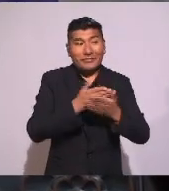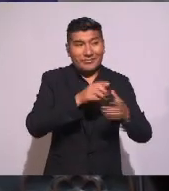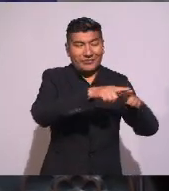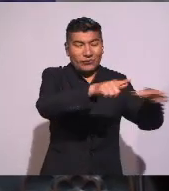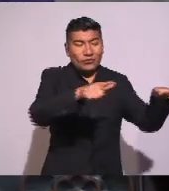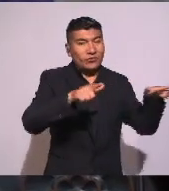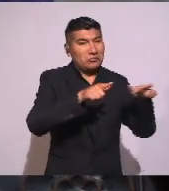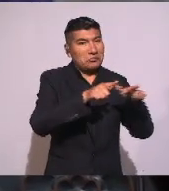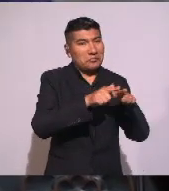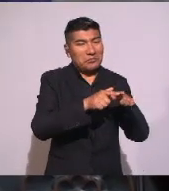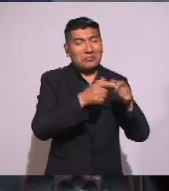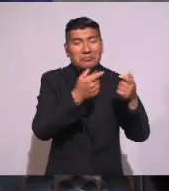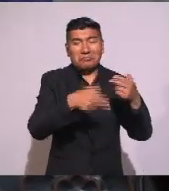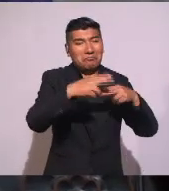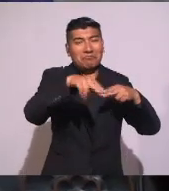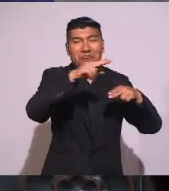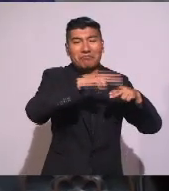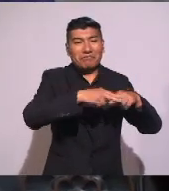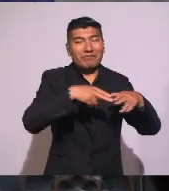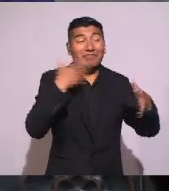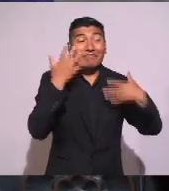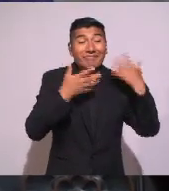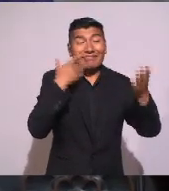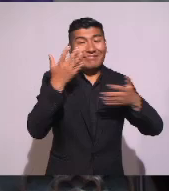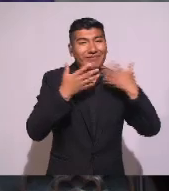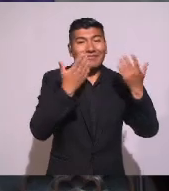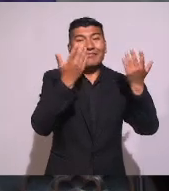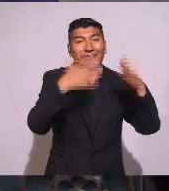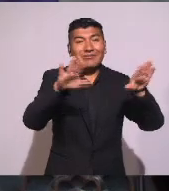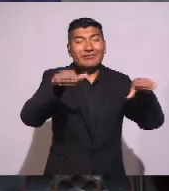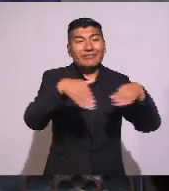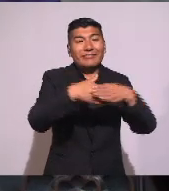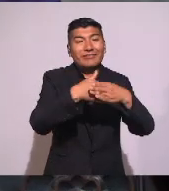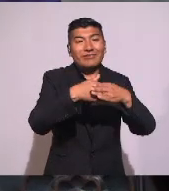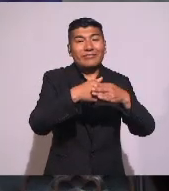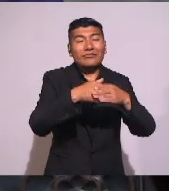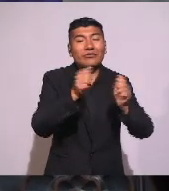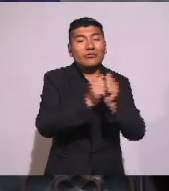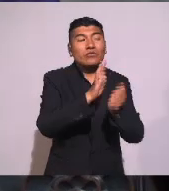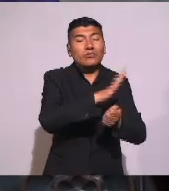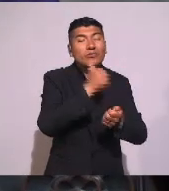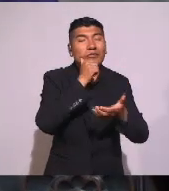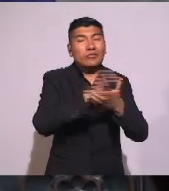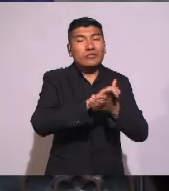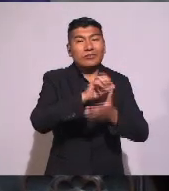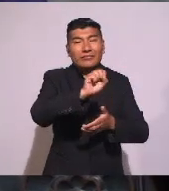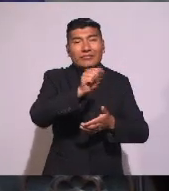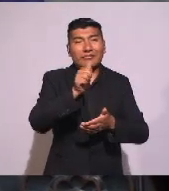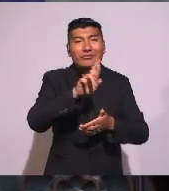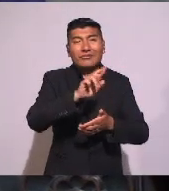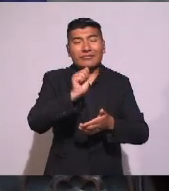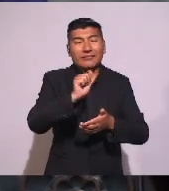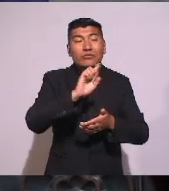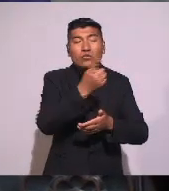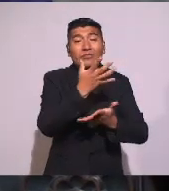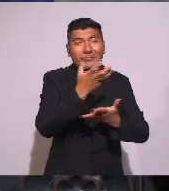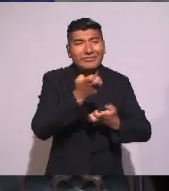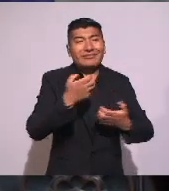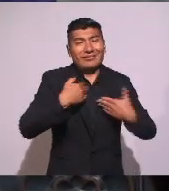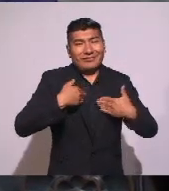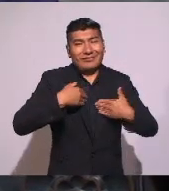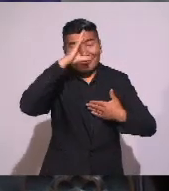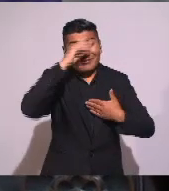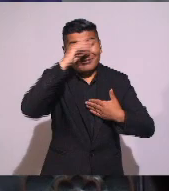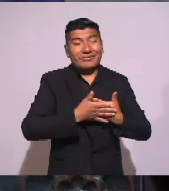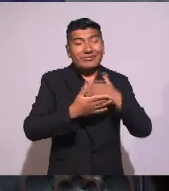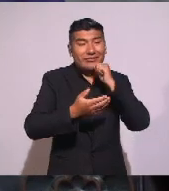entre los suyos y estaba felizmente casado con sara sólo deseaba tener hijos se